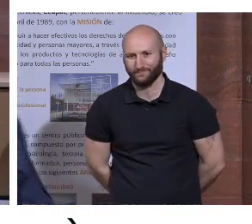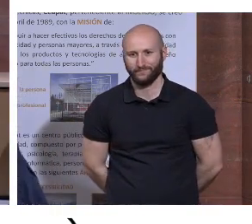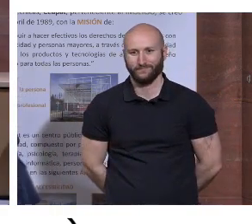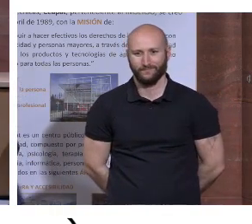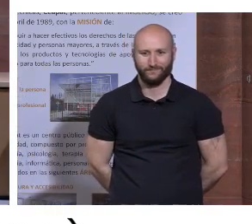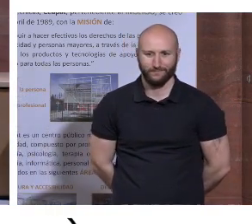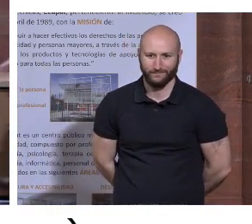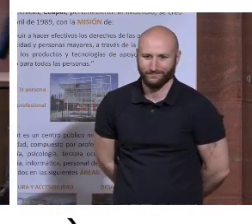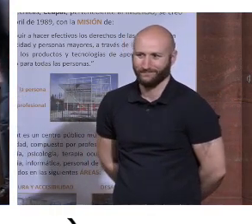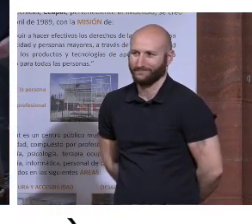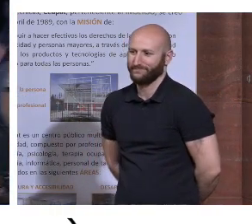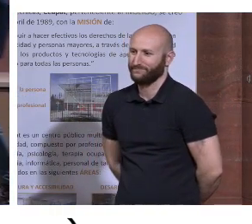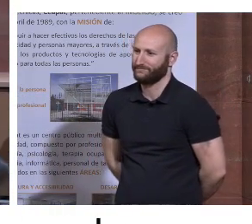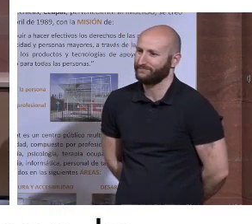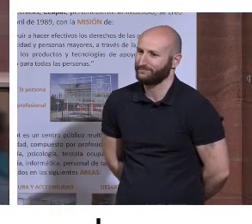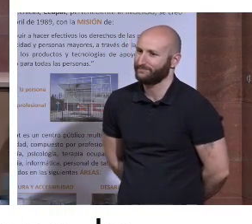Bien.